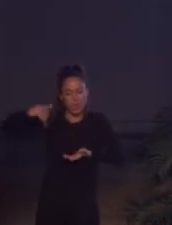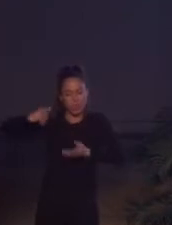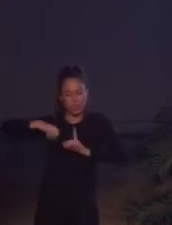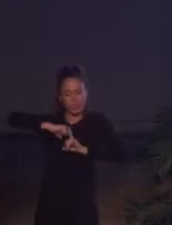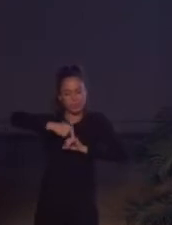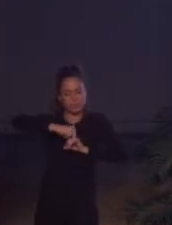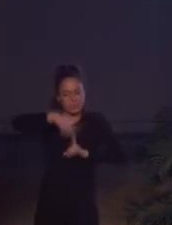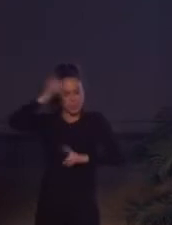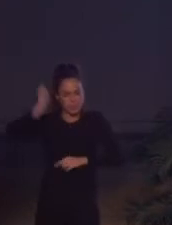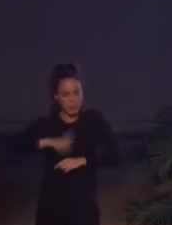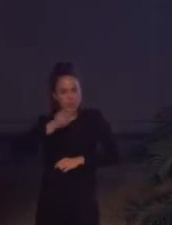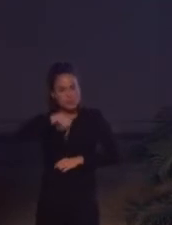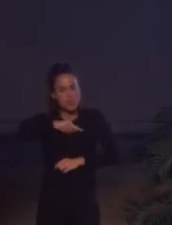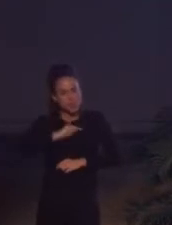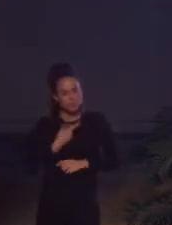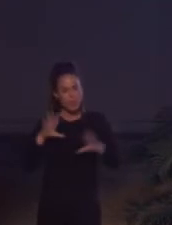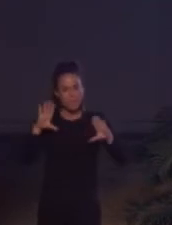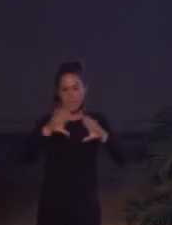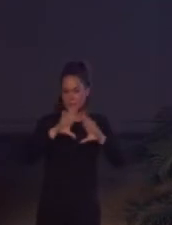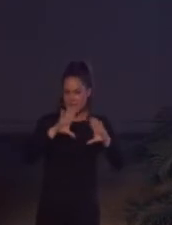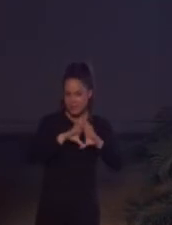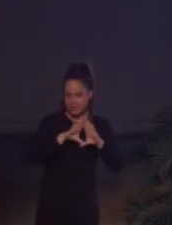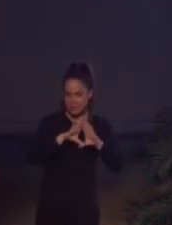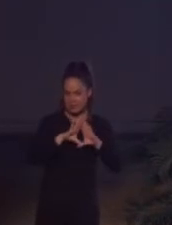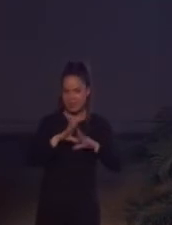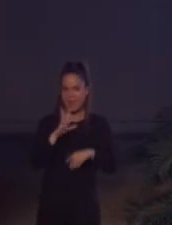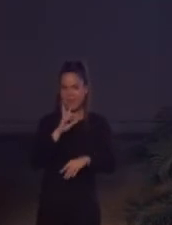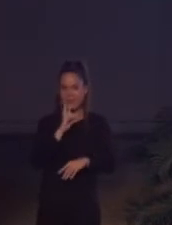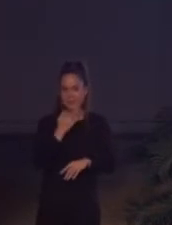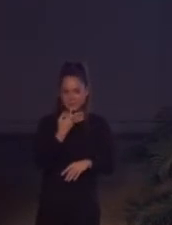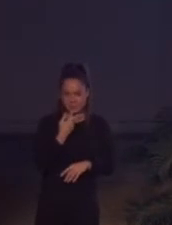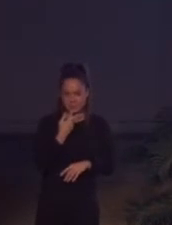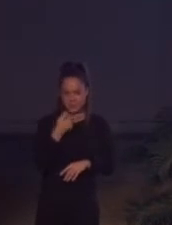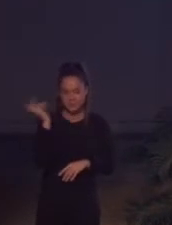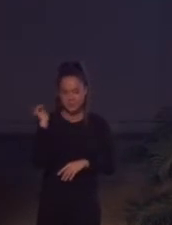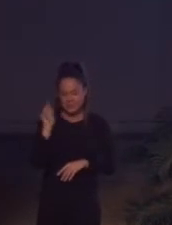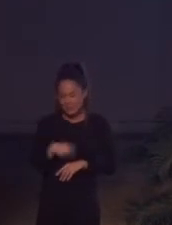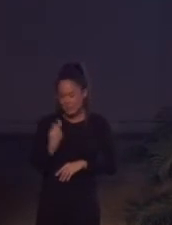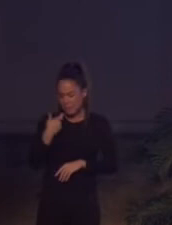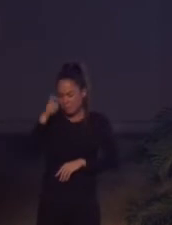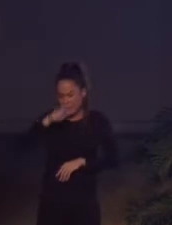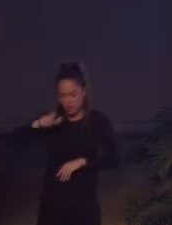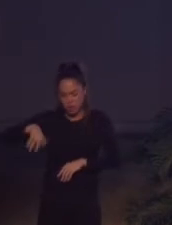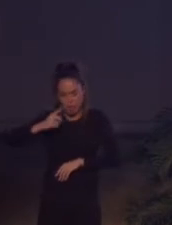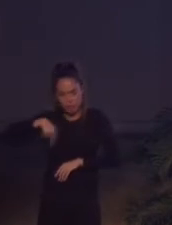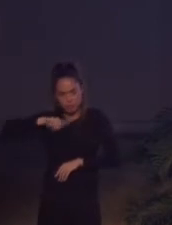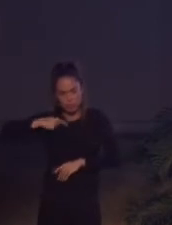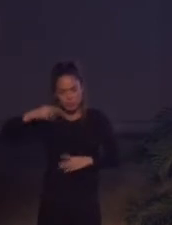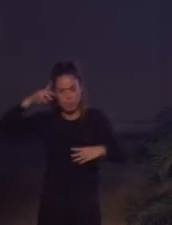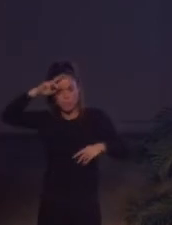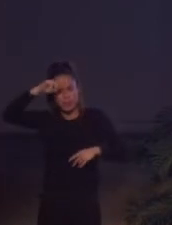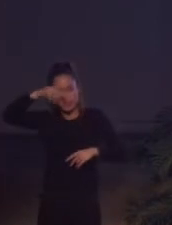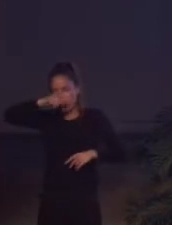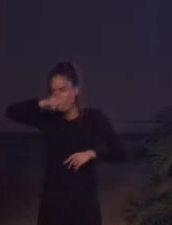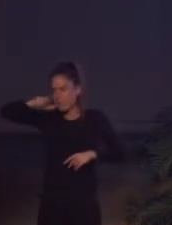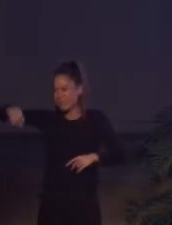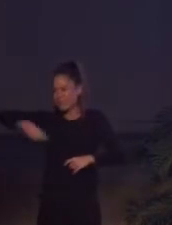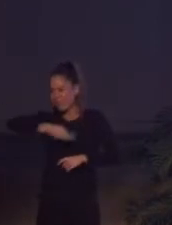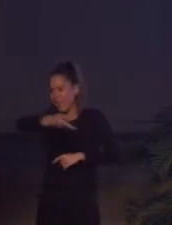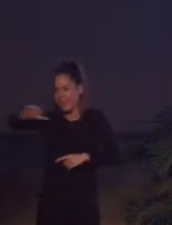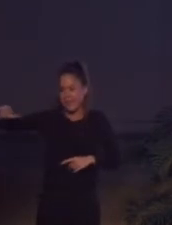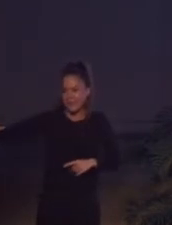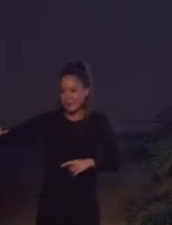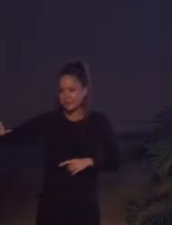feministas, transfeministas, personas preocupadas por el bienestar de todo el mundo,